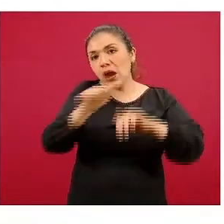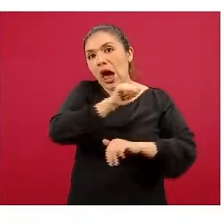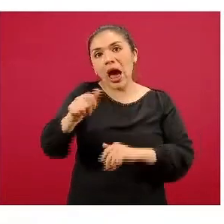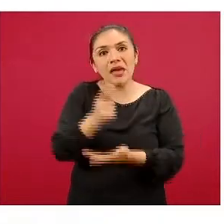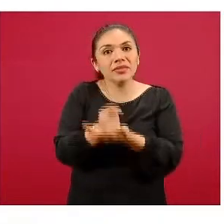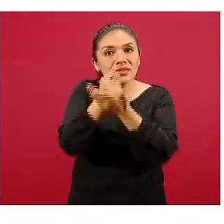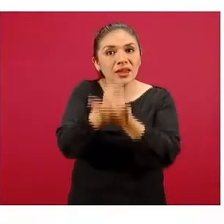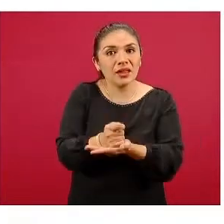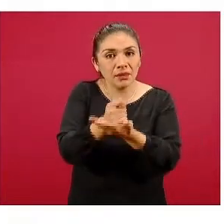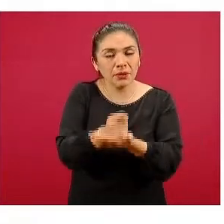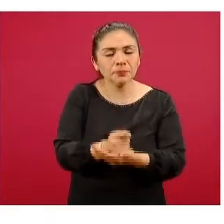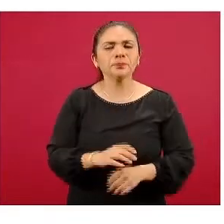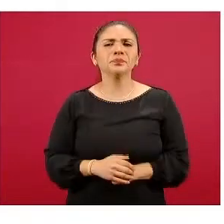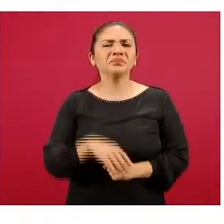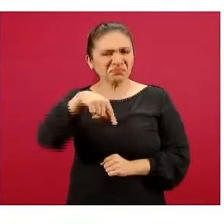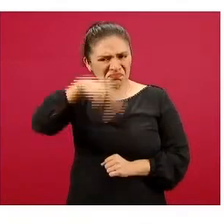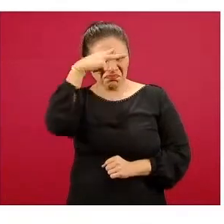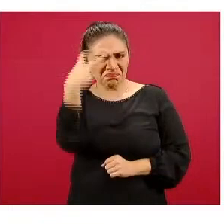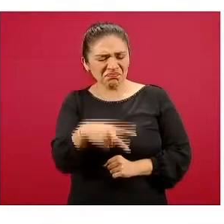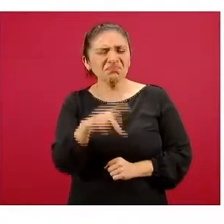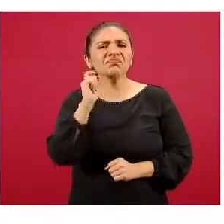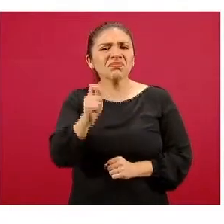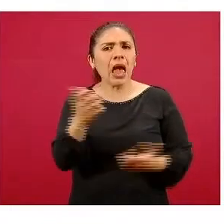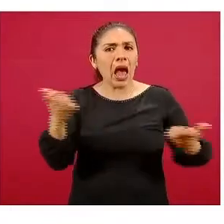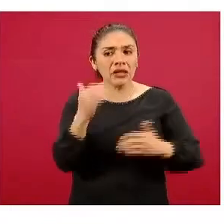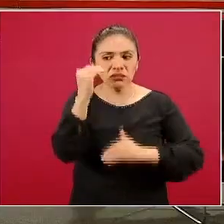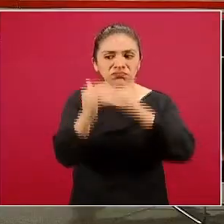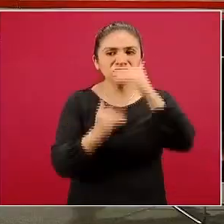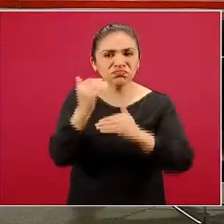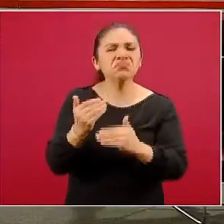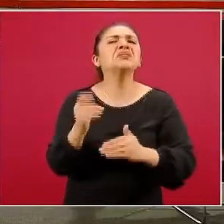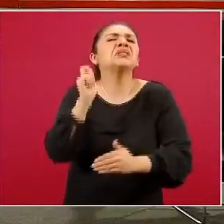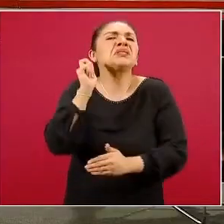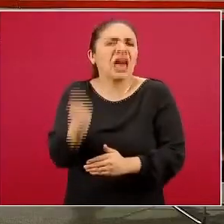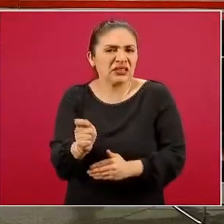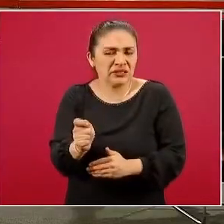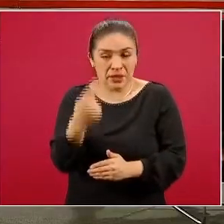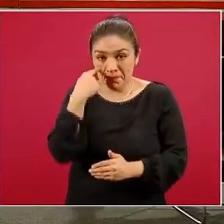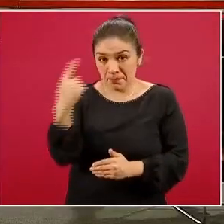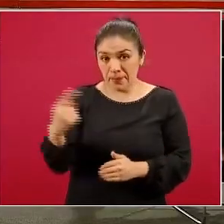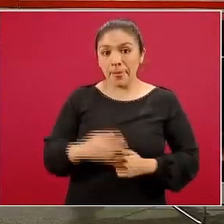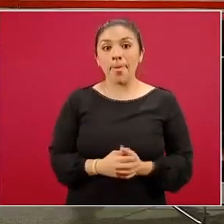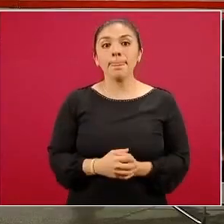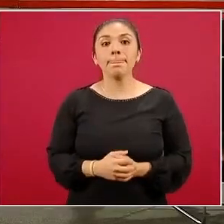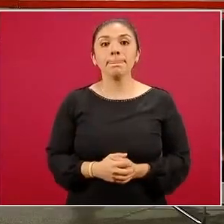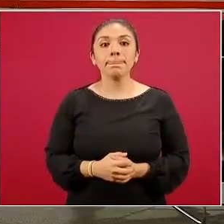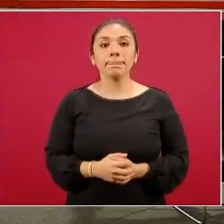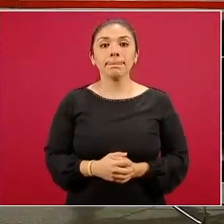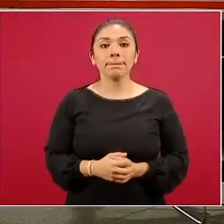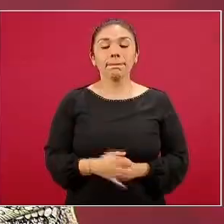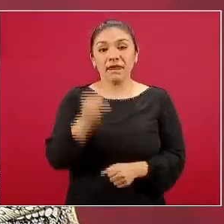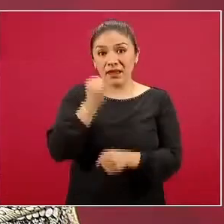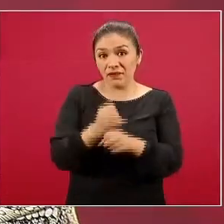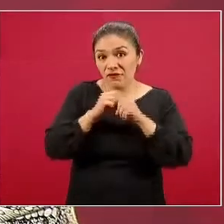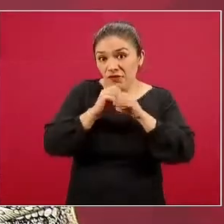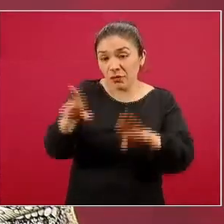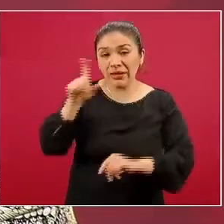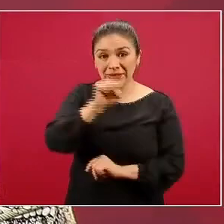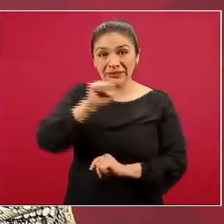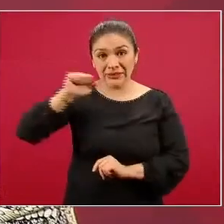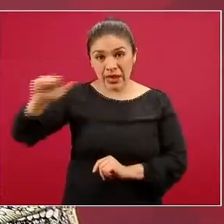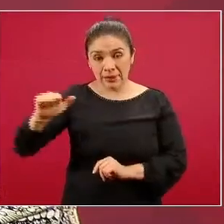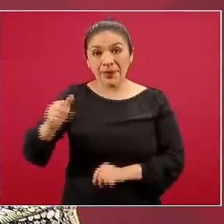tratamientos. ¿Qué tanto hemos avanzado en este tiempo? Si me pasa la siguiente. Con los datos de la Secretaría de